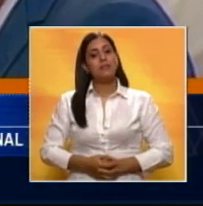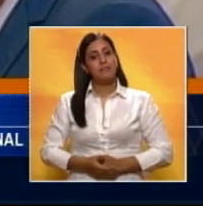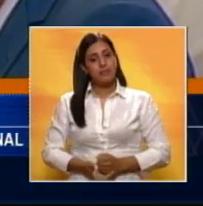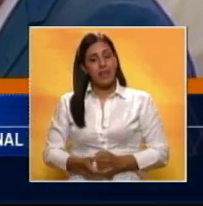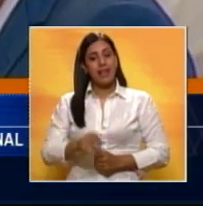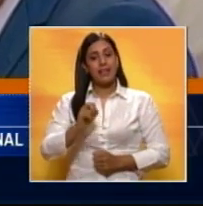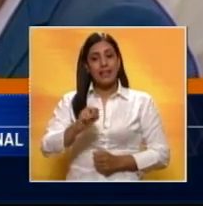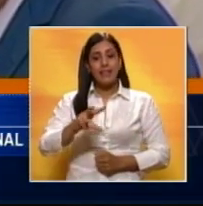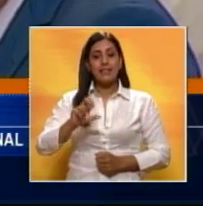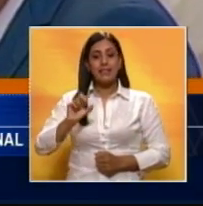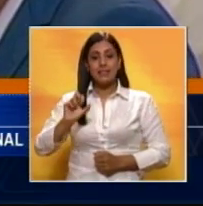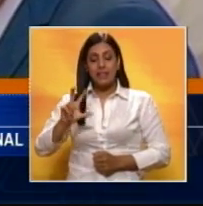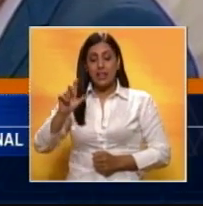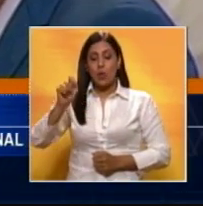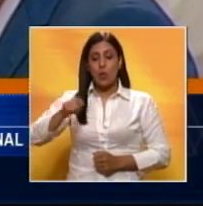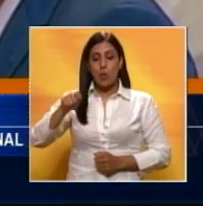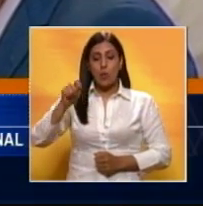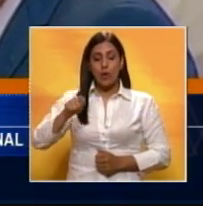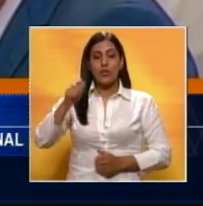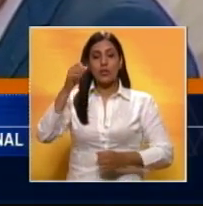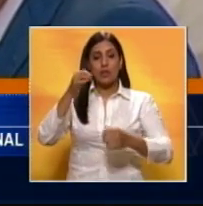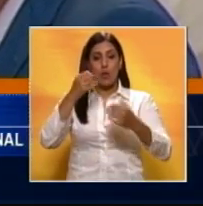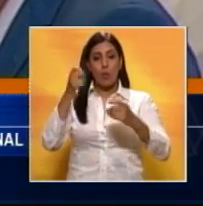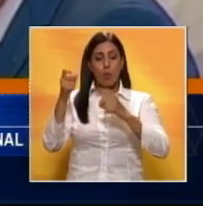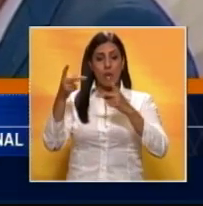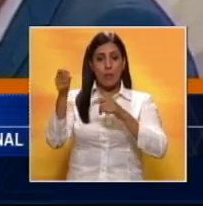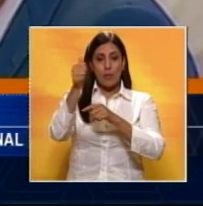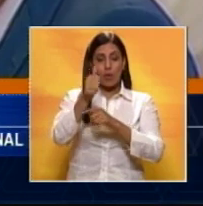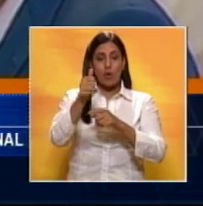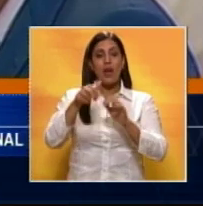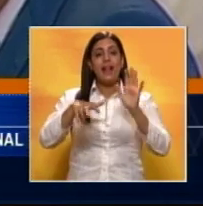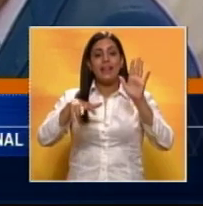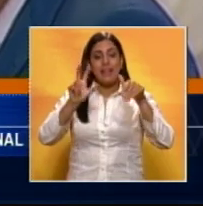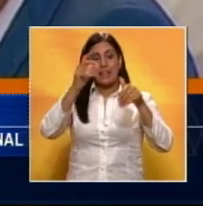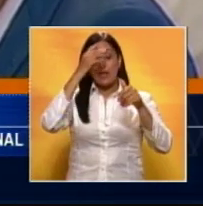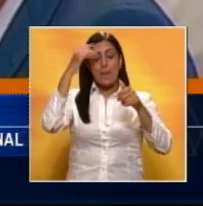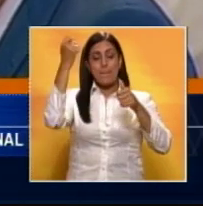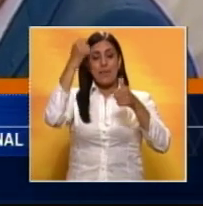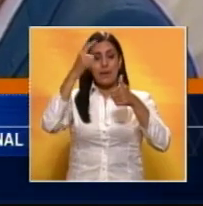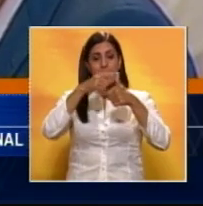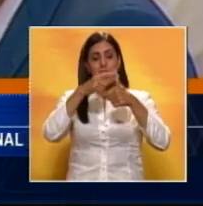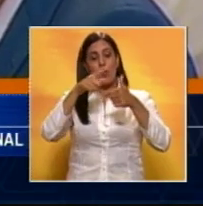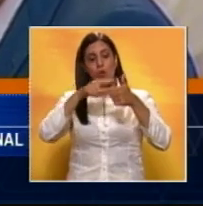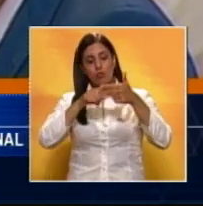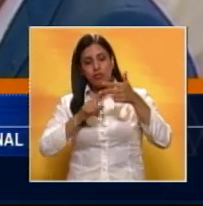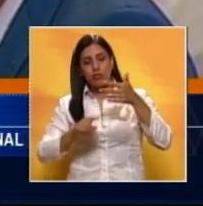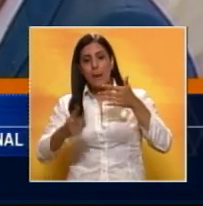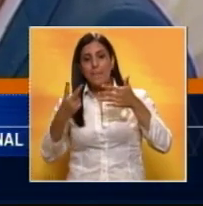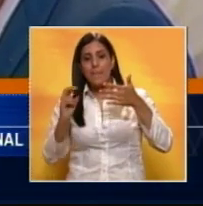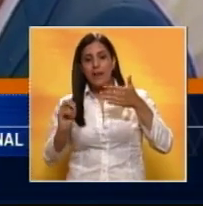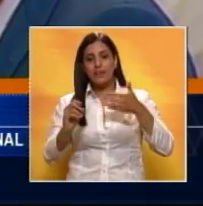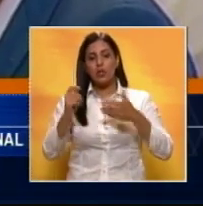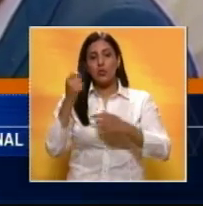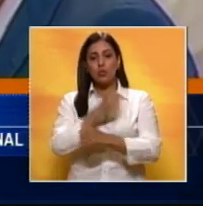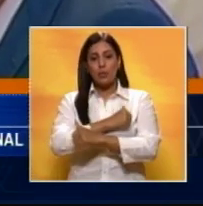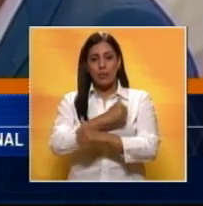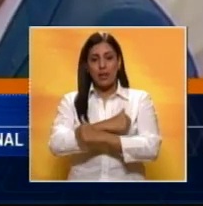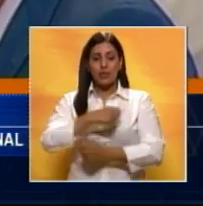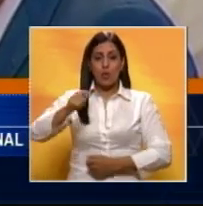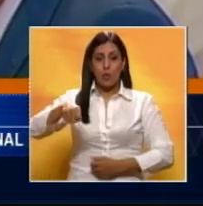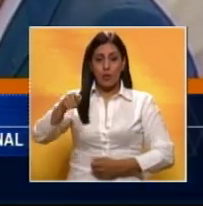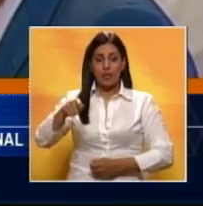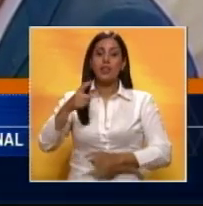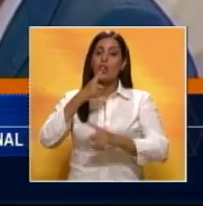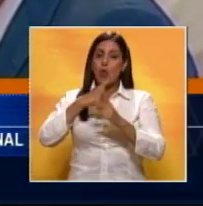de 33 magistrados del Tribunal Supremo de Justicia, 13 magistrados principales y 20 magistrados suplentes,